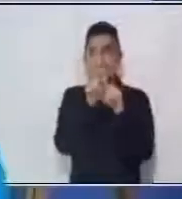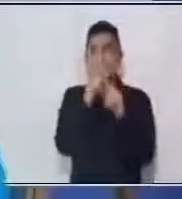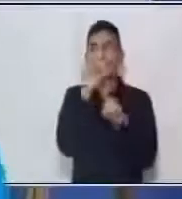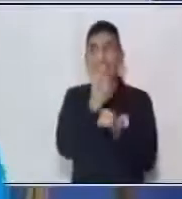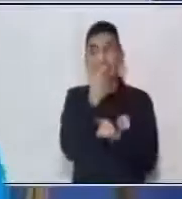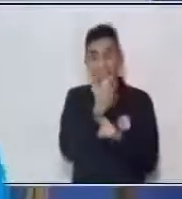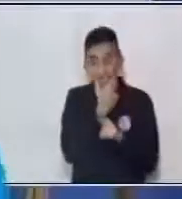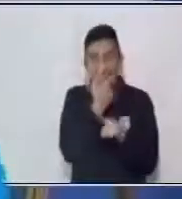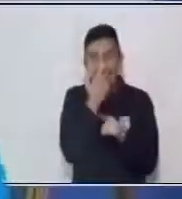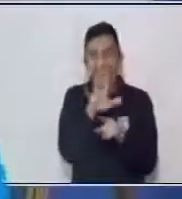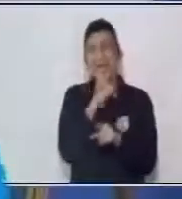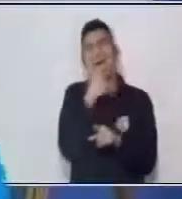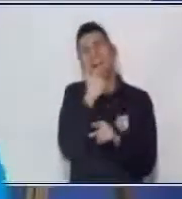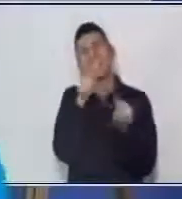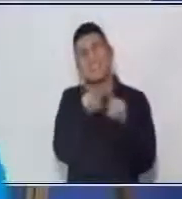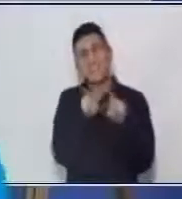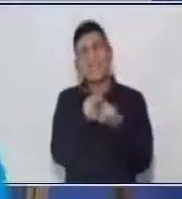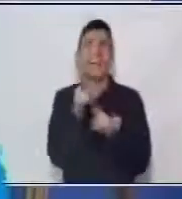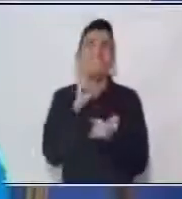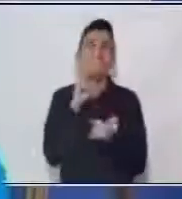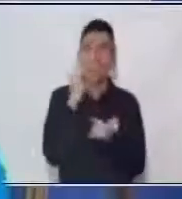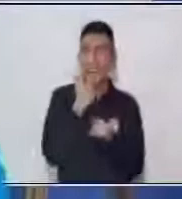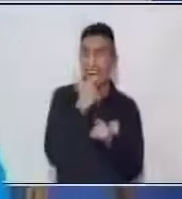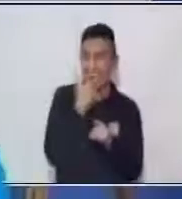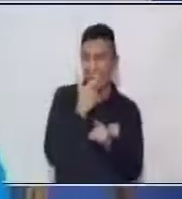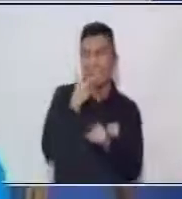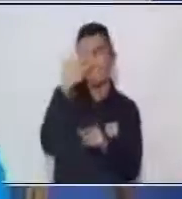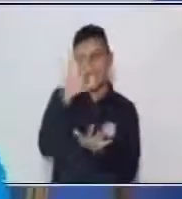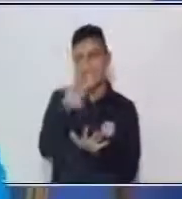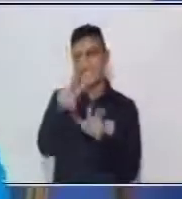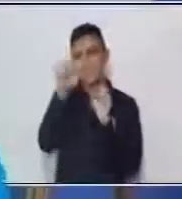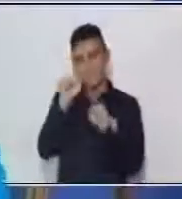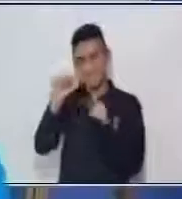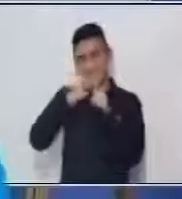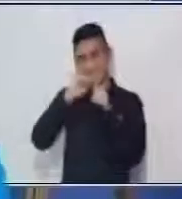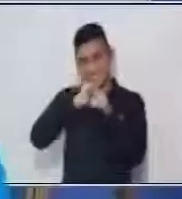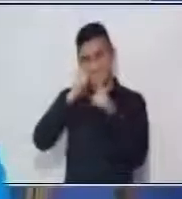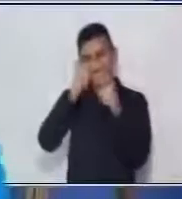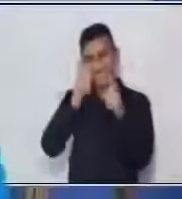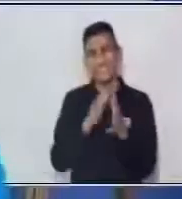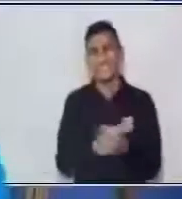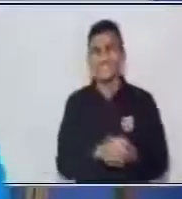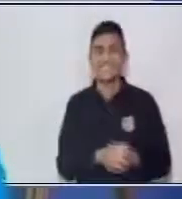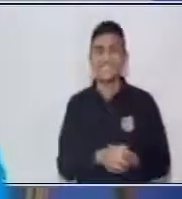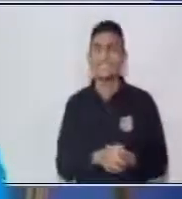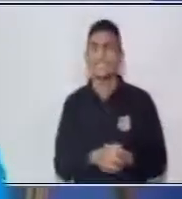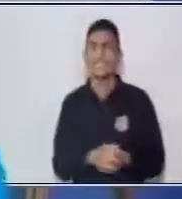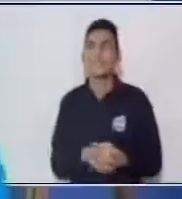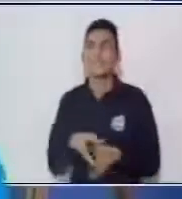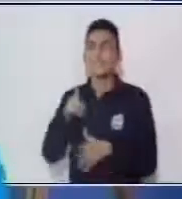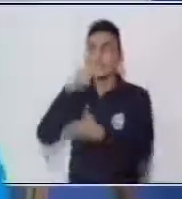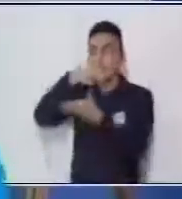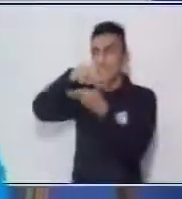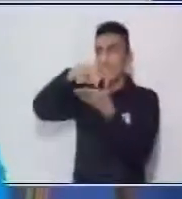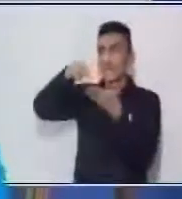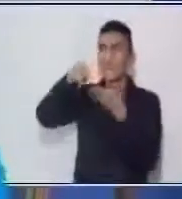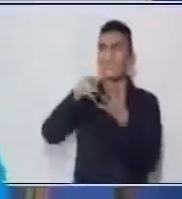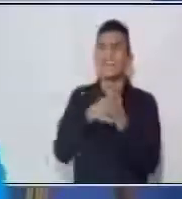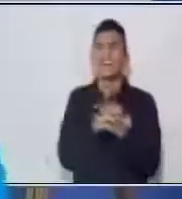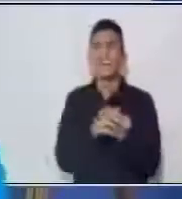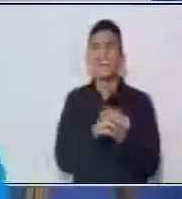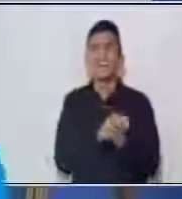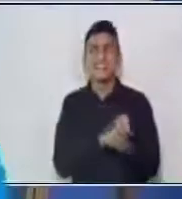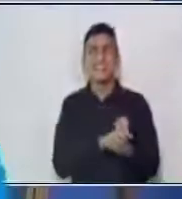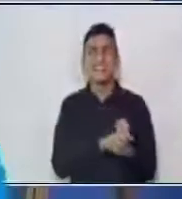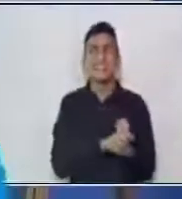es un verbo, si te das cuenta. Entonces desde allí ya lo podemos estar trabajando. Caminar en primera